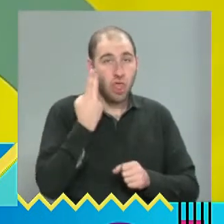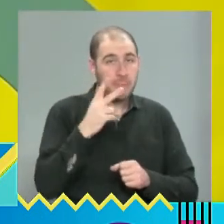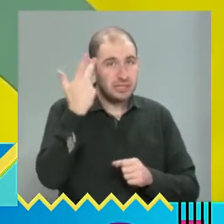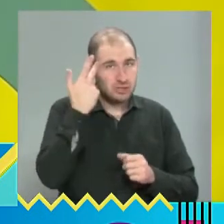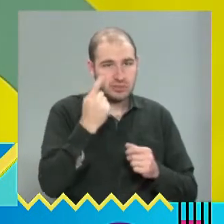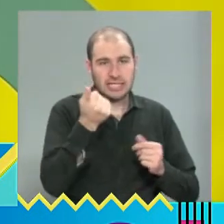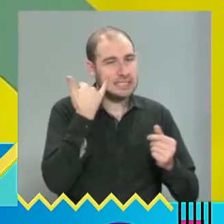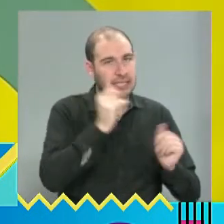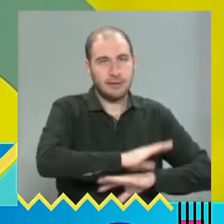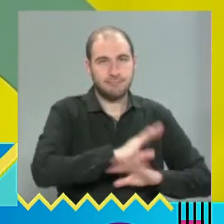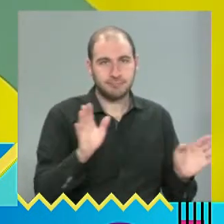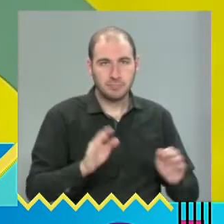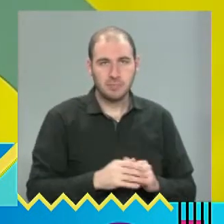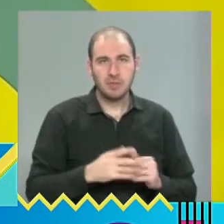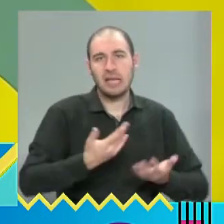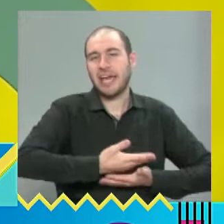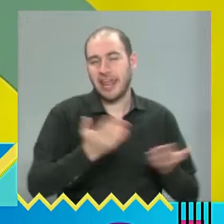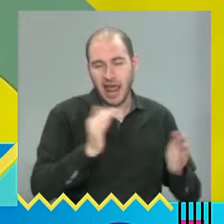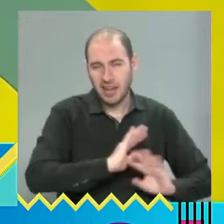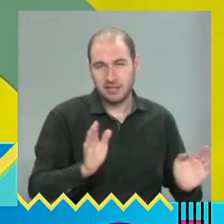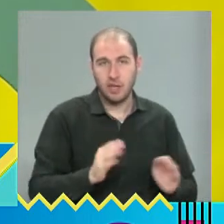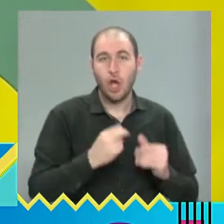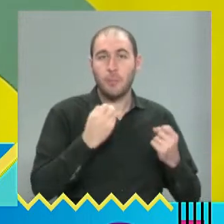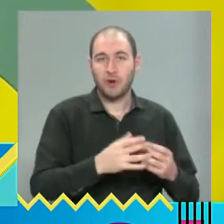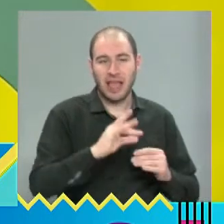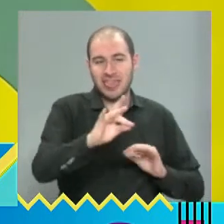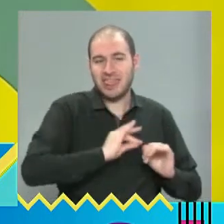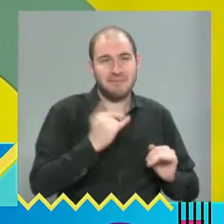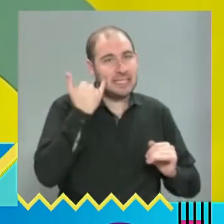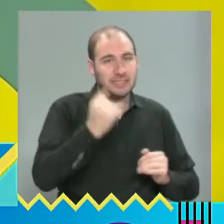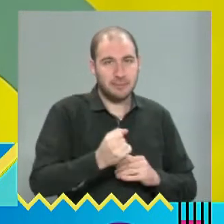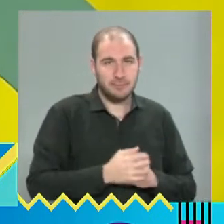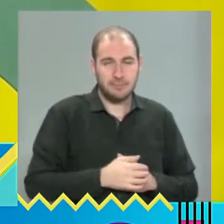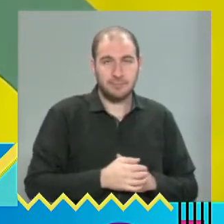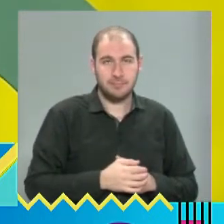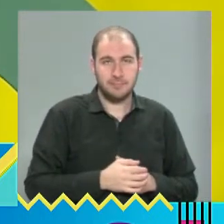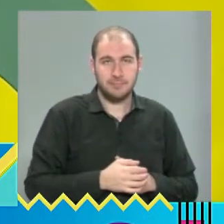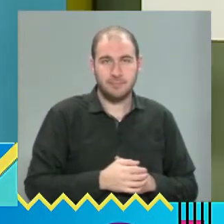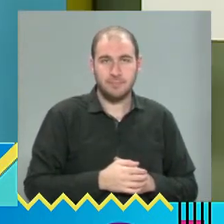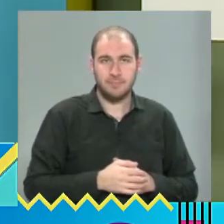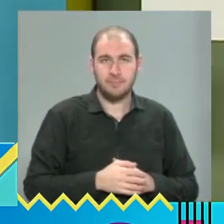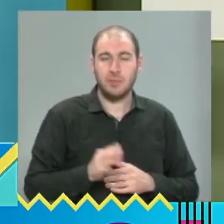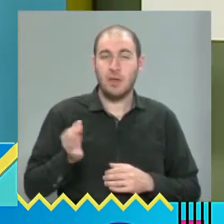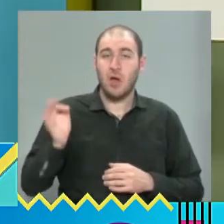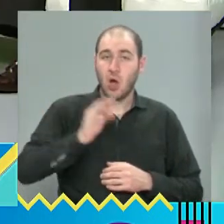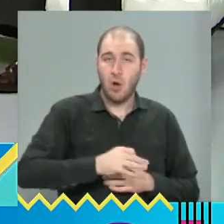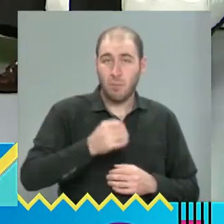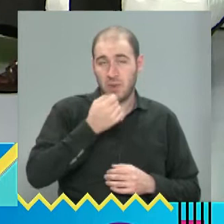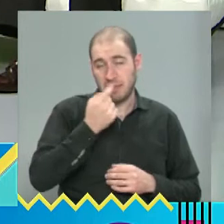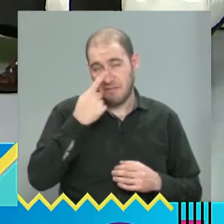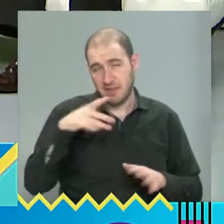estaría cubierto, a grandes rasgos, porque ya se tomó la deuda que se necesitaba. Bien, perfecto. Y si no, de